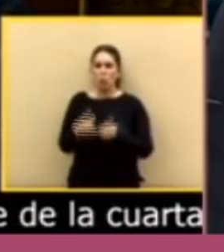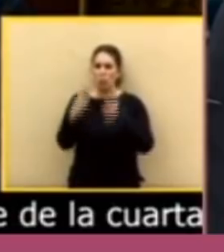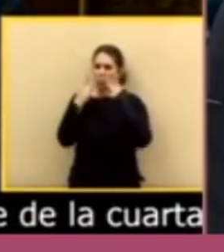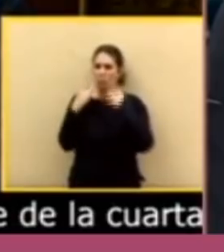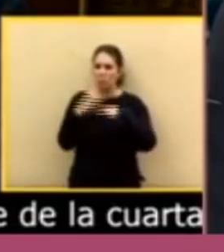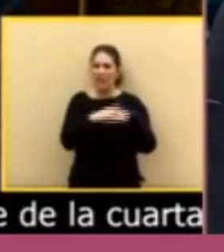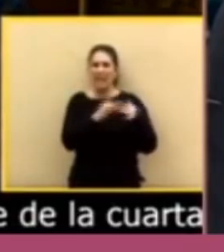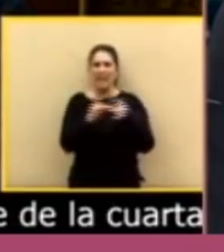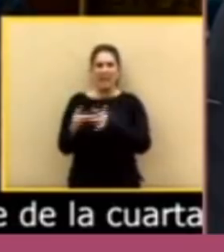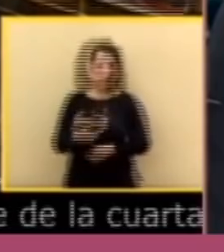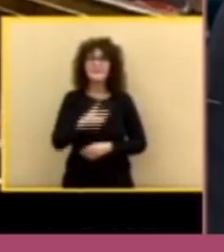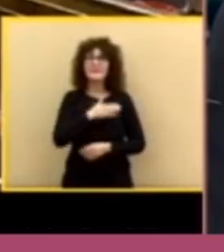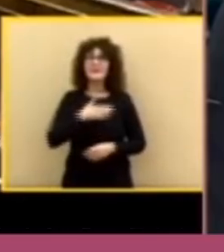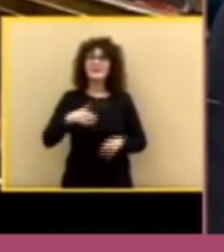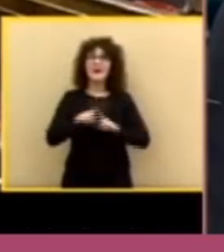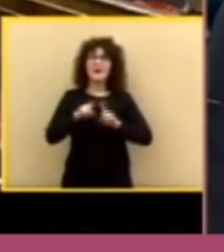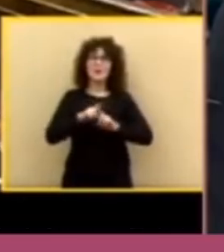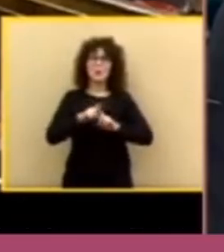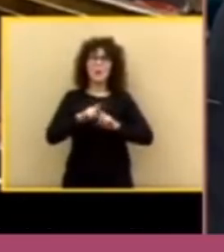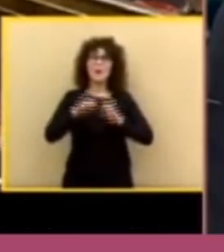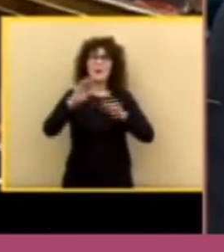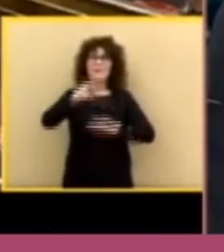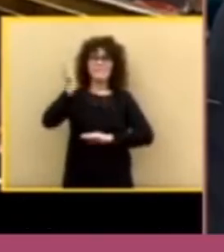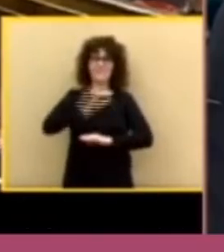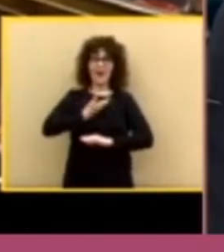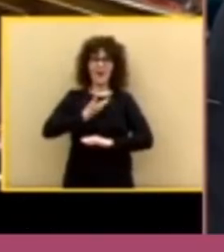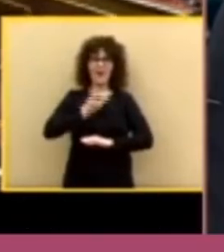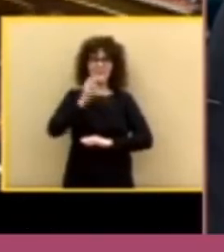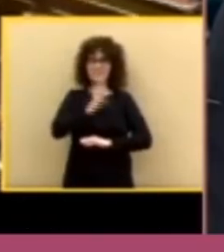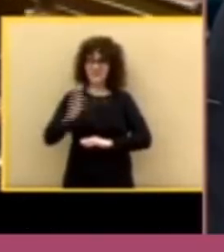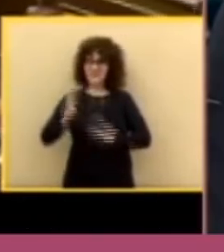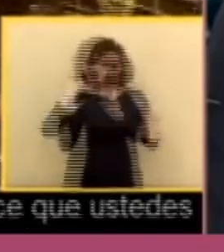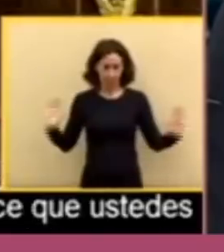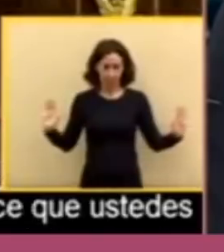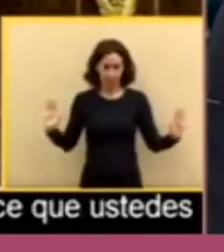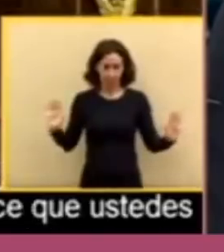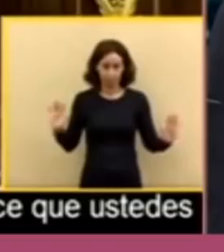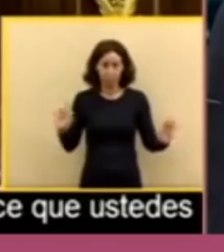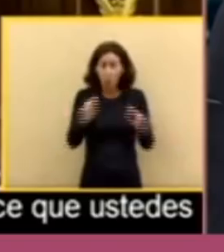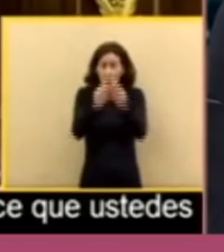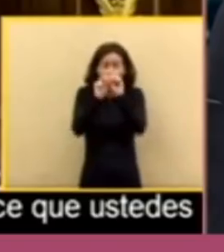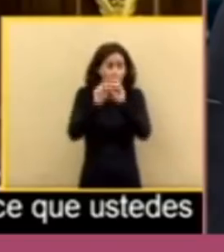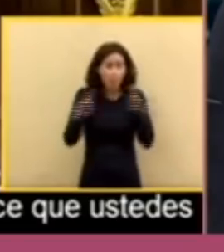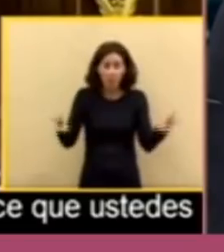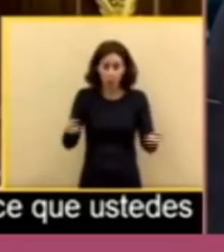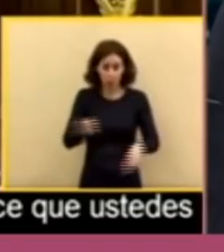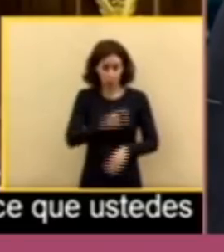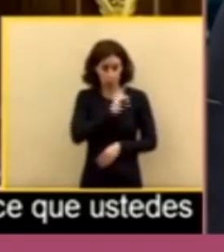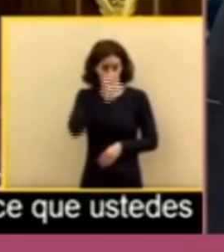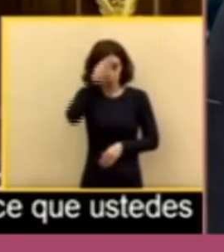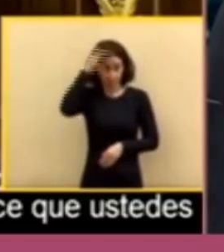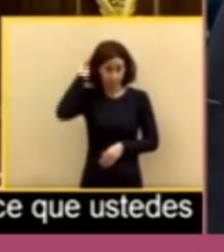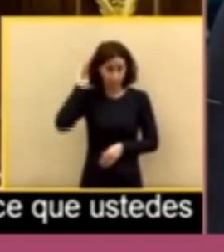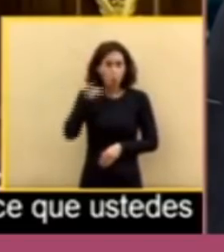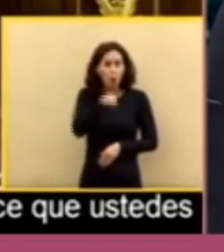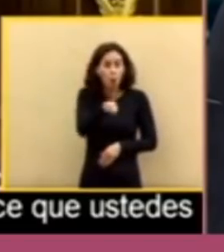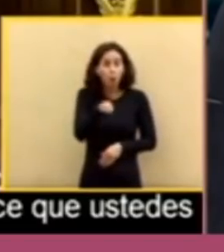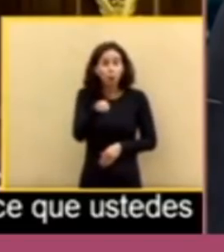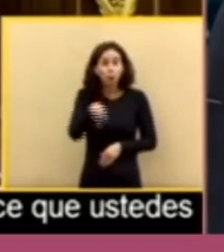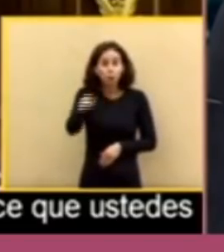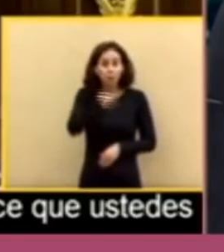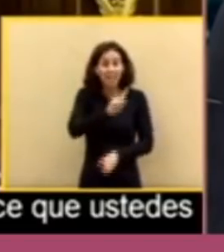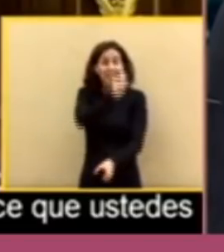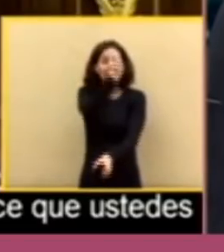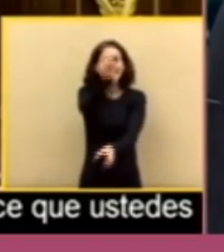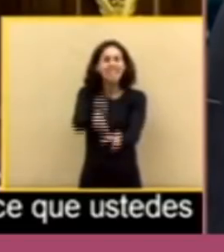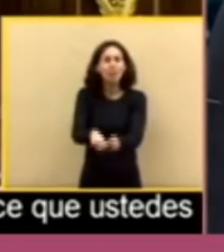Popular. Y él sabe que siempre tiene la amenaza pendiente de ETA en su capullo